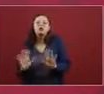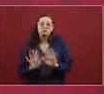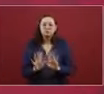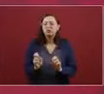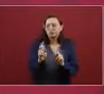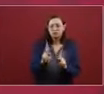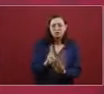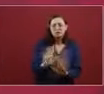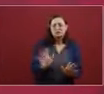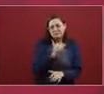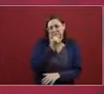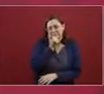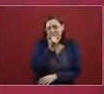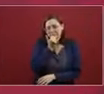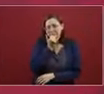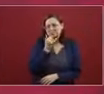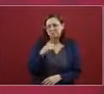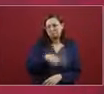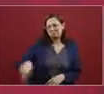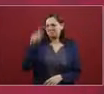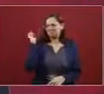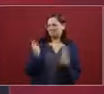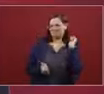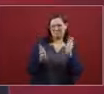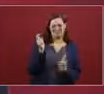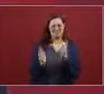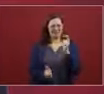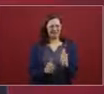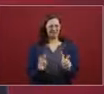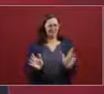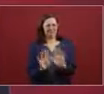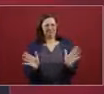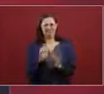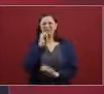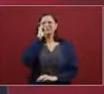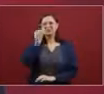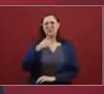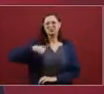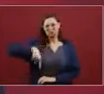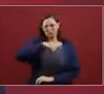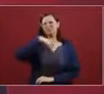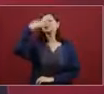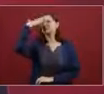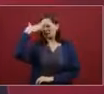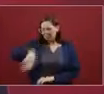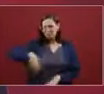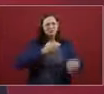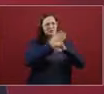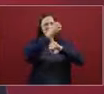No van a pagar nada. O sea, pues estamos conscientes de que no tienen recursos